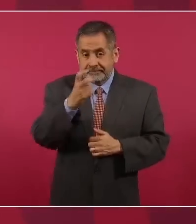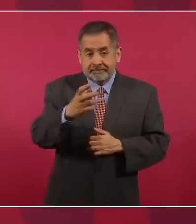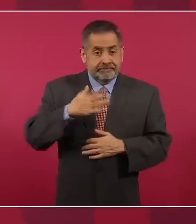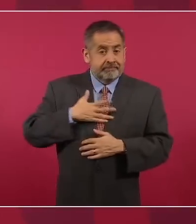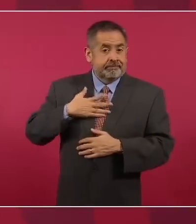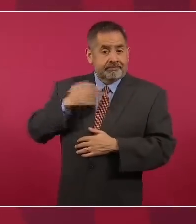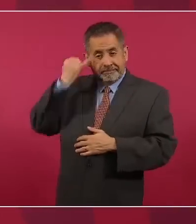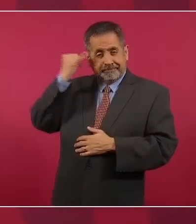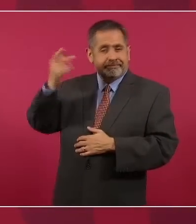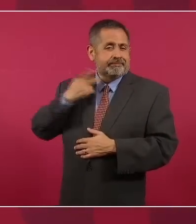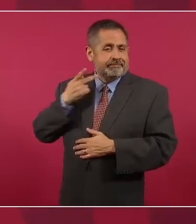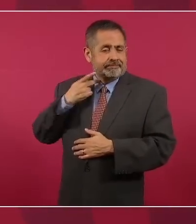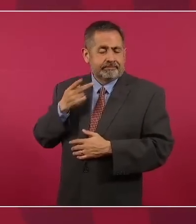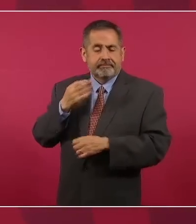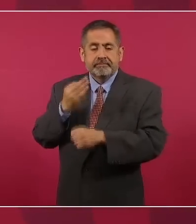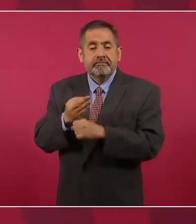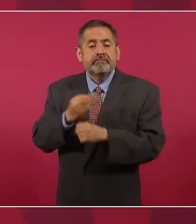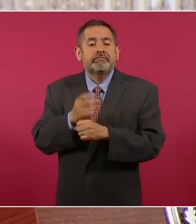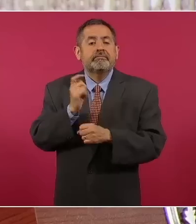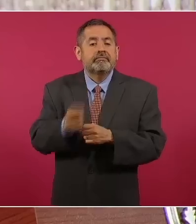políticas,